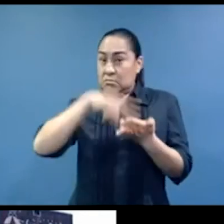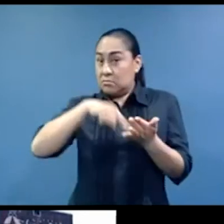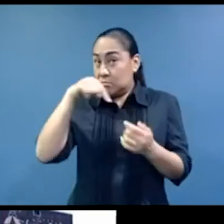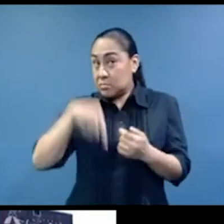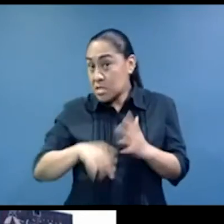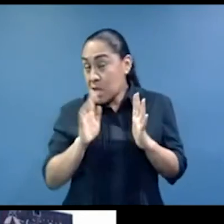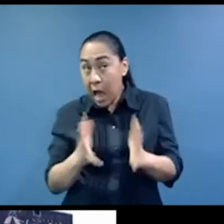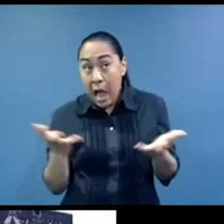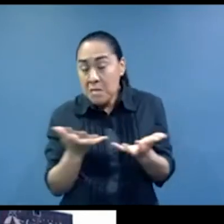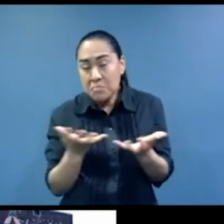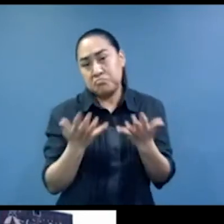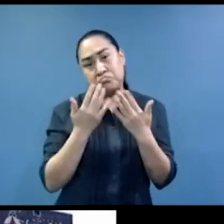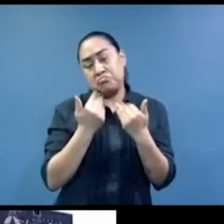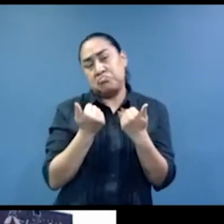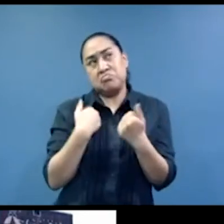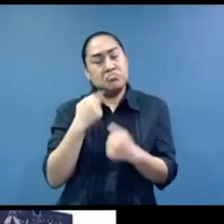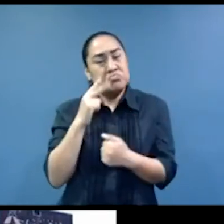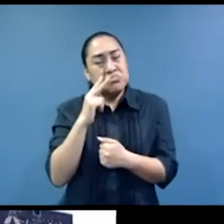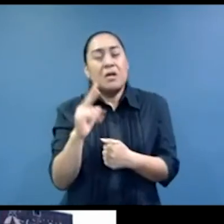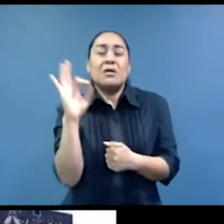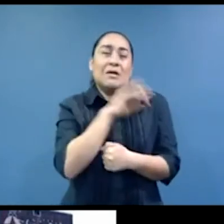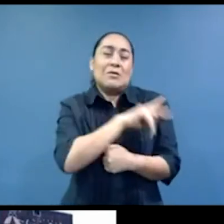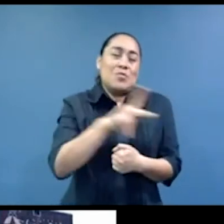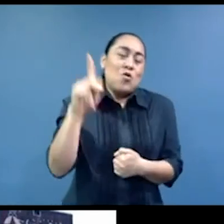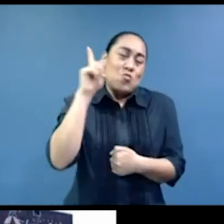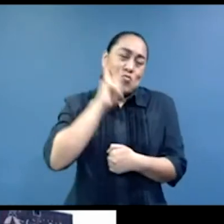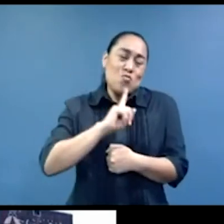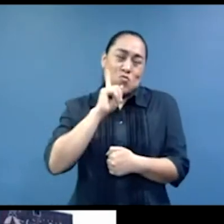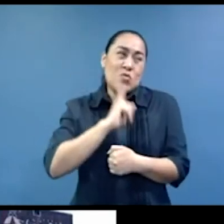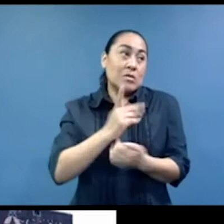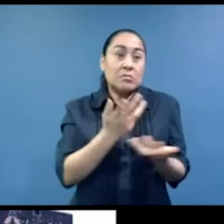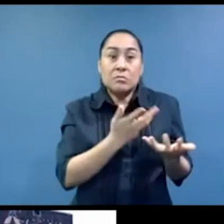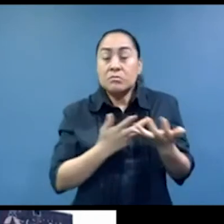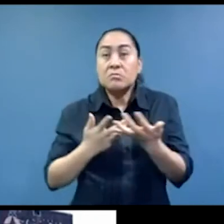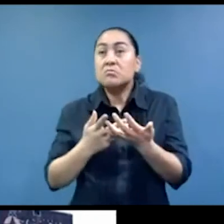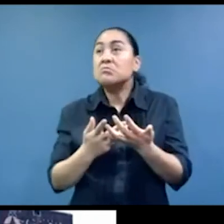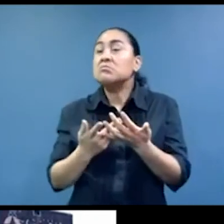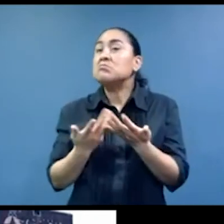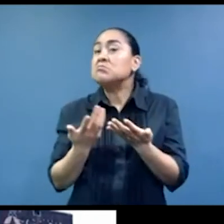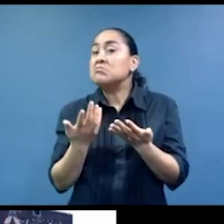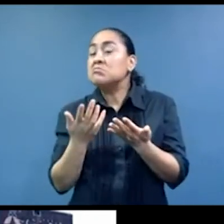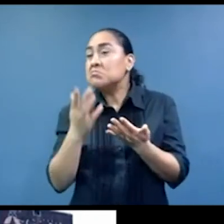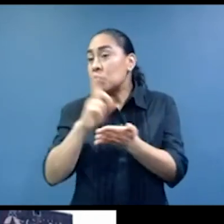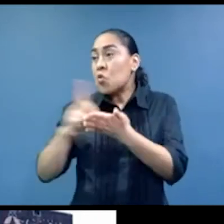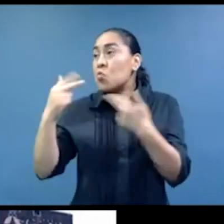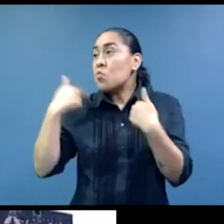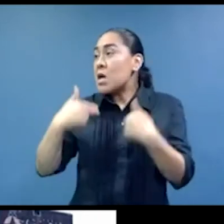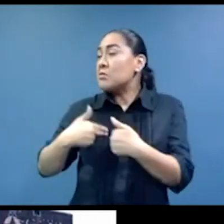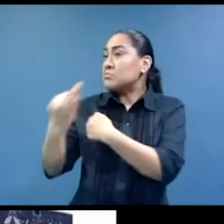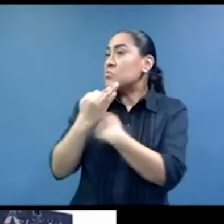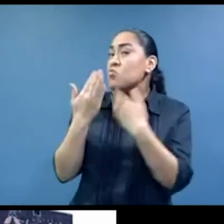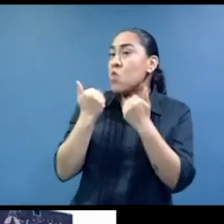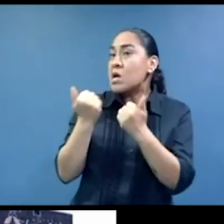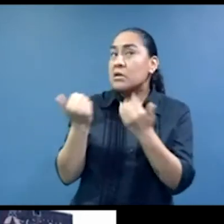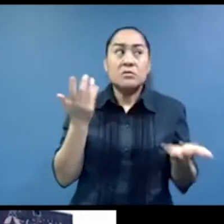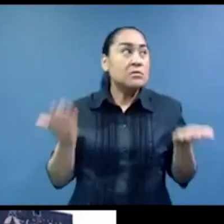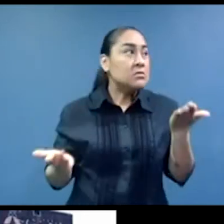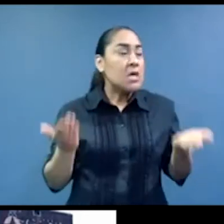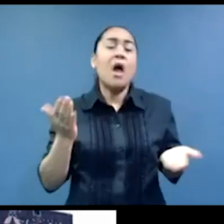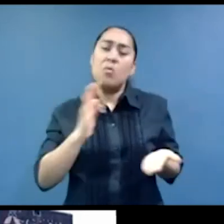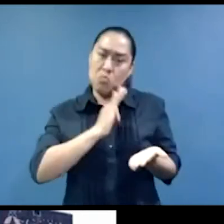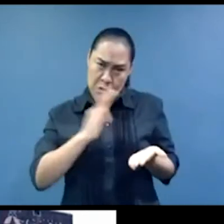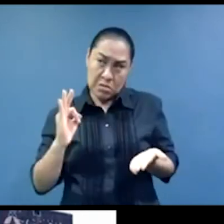entonces siquiera esas mujeres que quedarían dentro de la cuestión médica y que no nos resuelven la otra parte de derechos humanos, pudieran acceder a